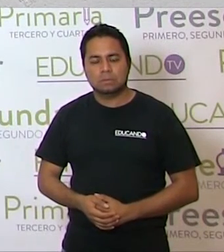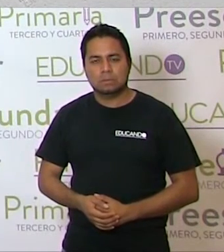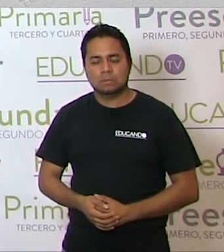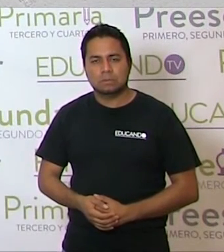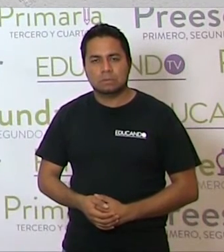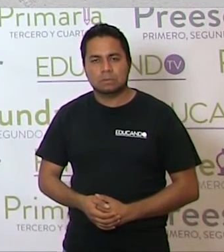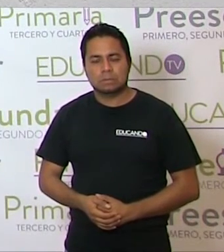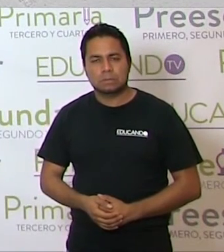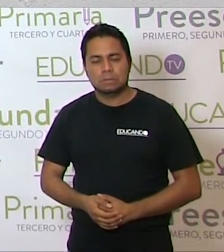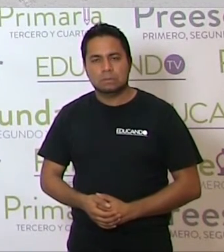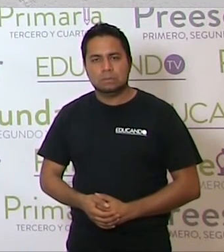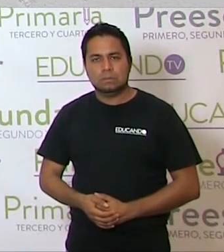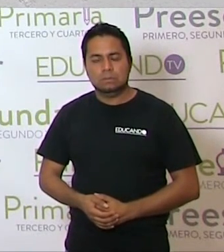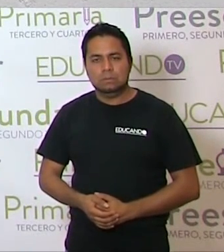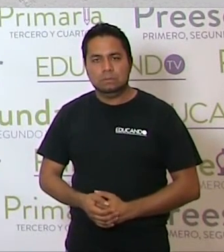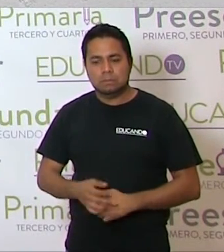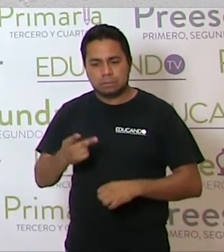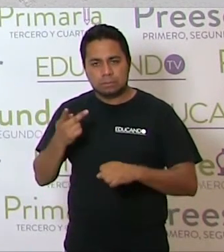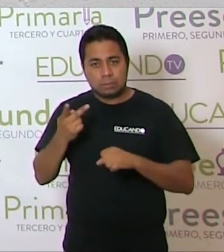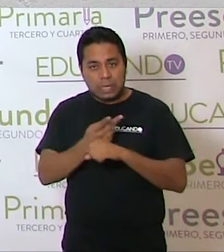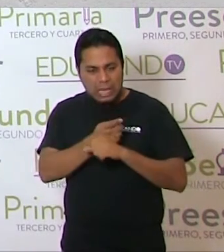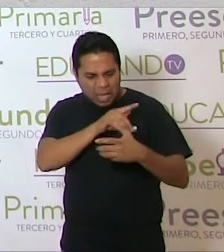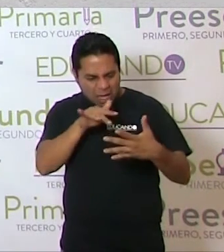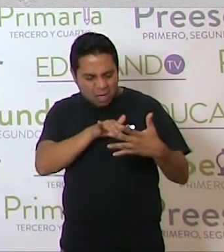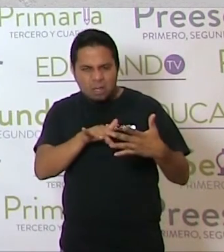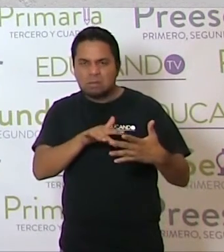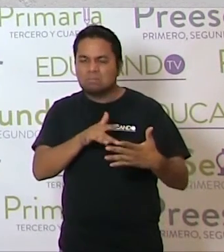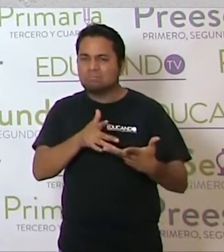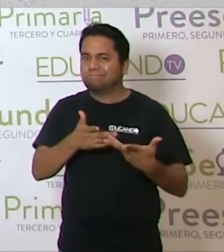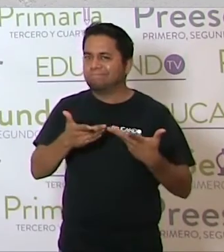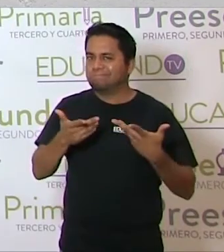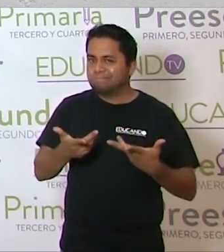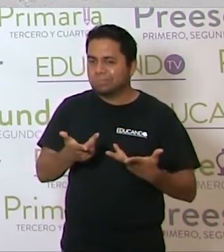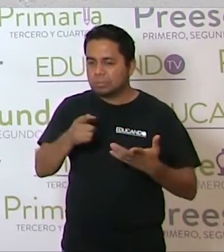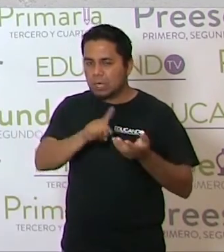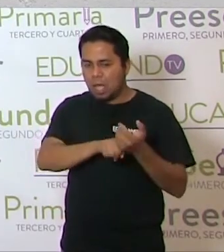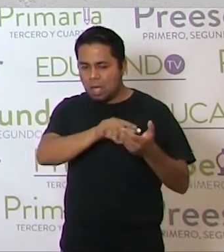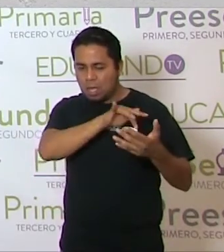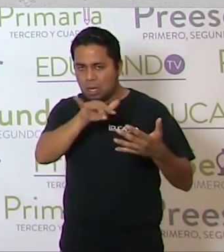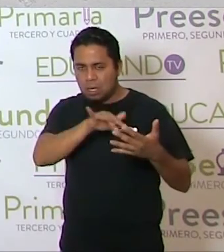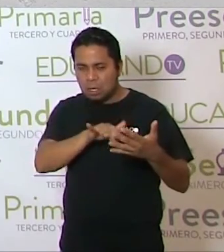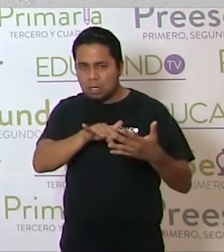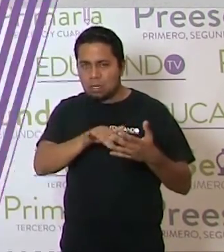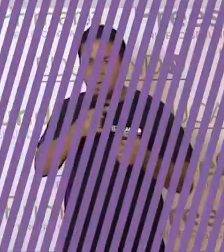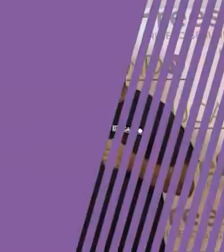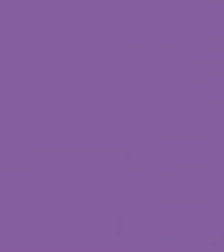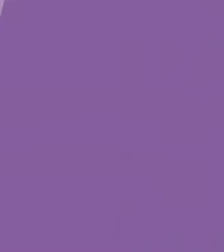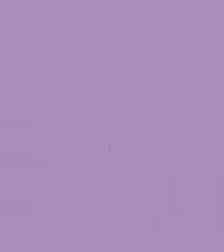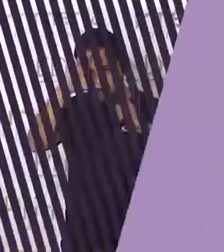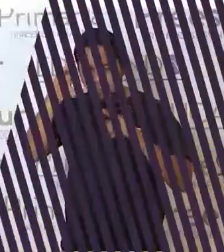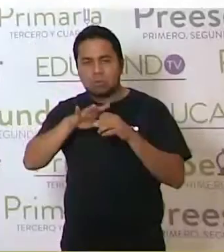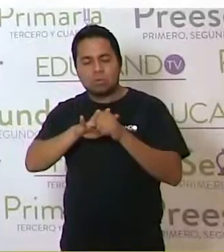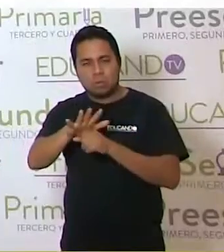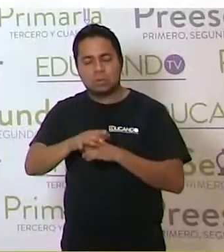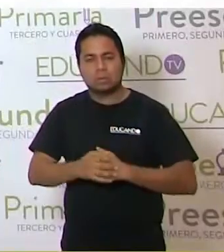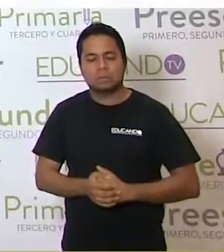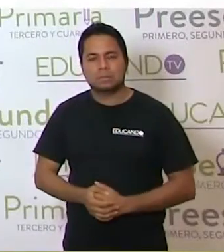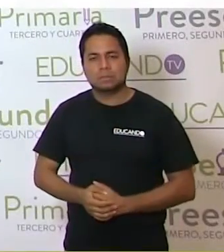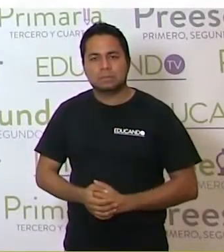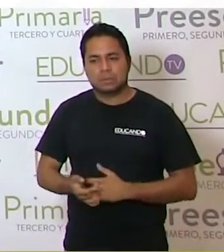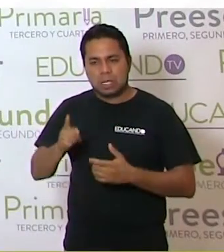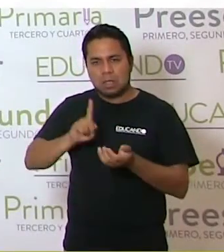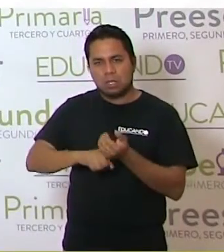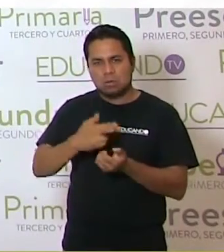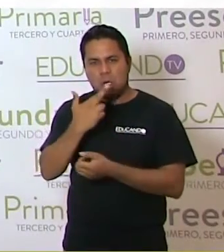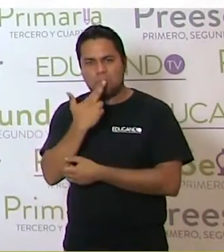bien qué está pasando en este texto para que veamos qué está pasando en este texto vamos a ver la siguiente imagen lo que se ve en